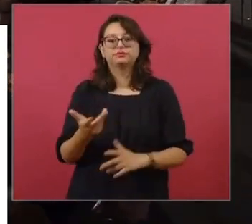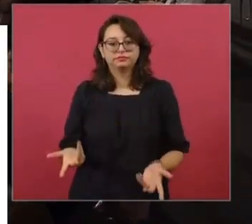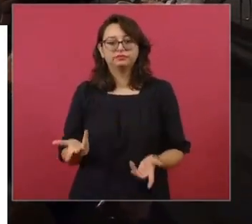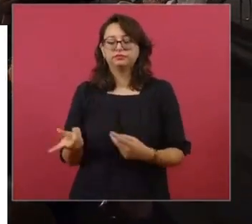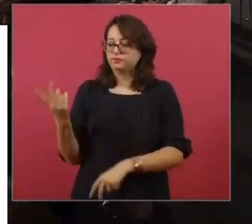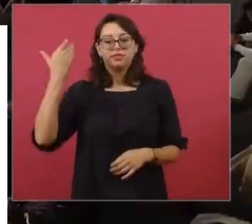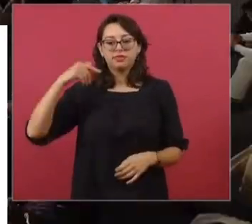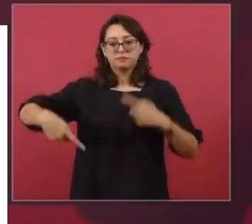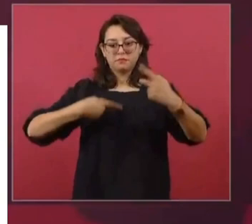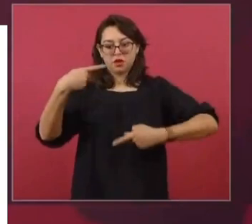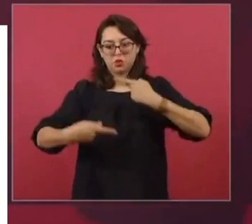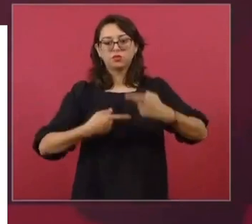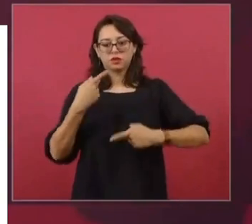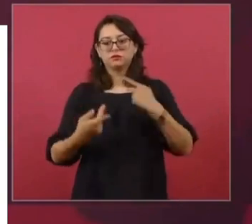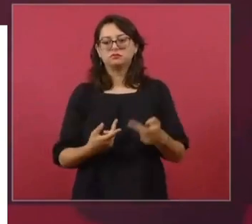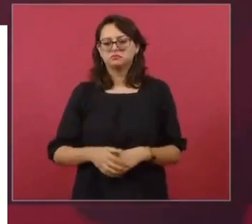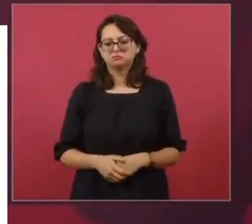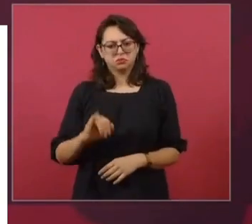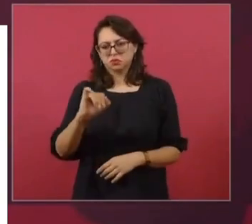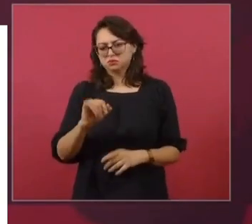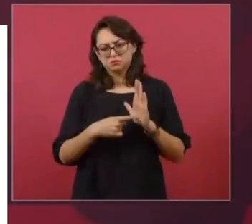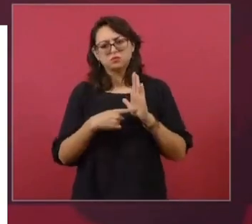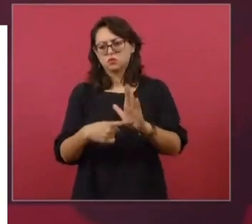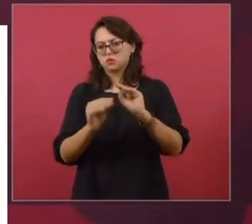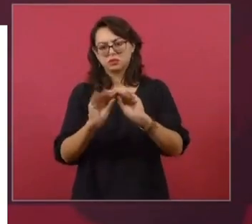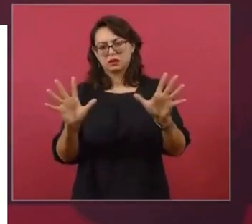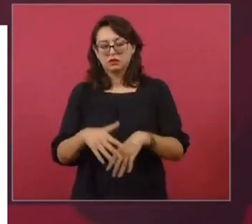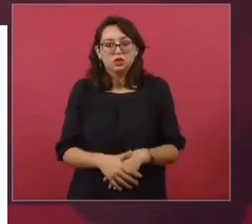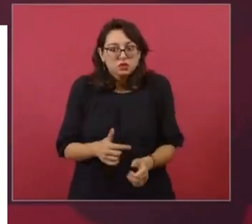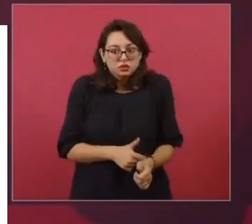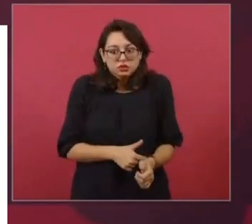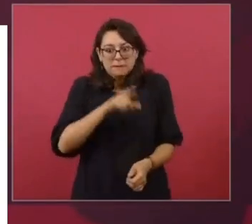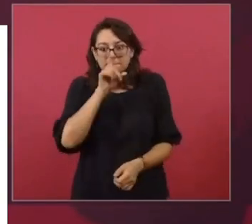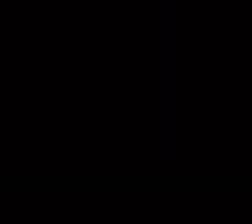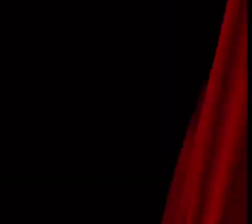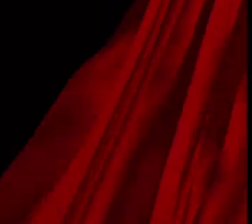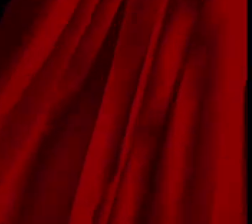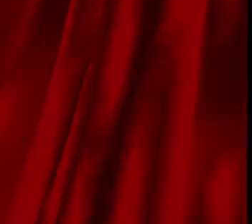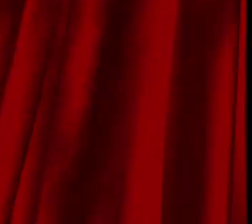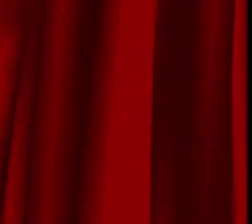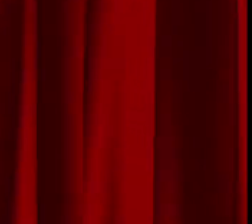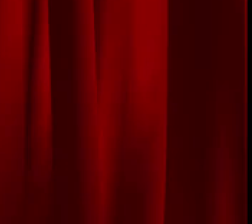se expusiera el caso, porque no vamos a ocultar nada. La vida pública tiene que ser cada vez más pública.